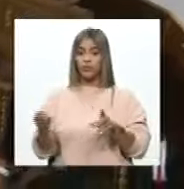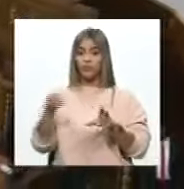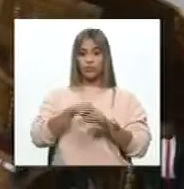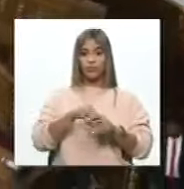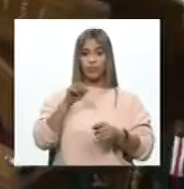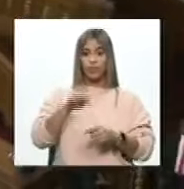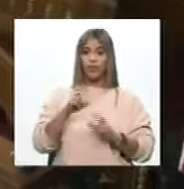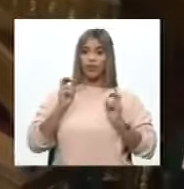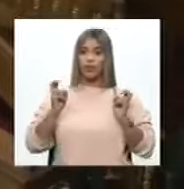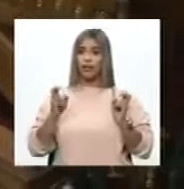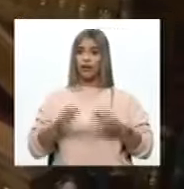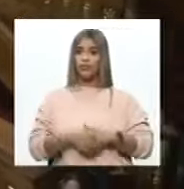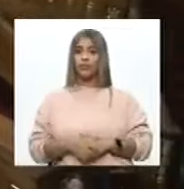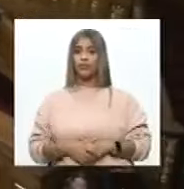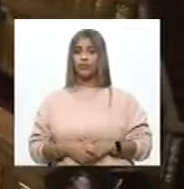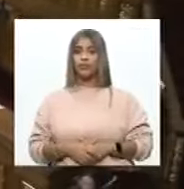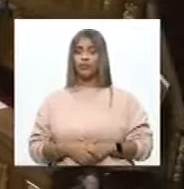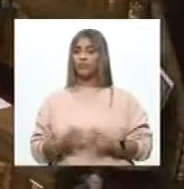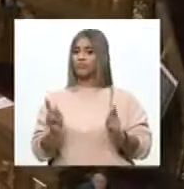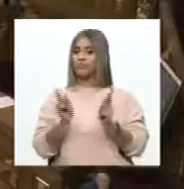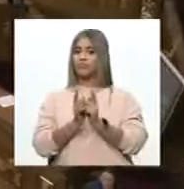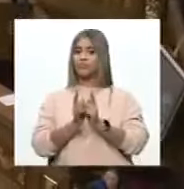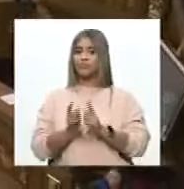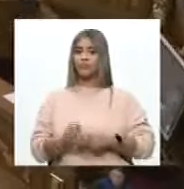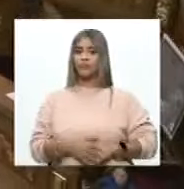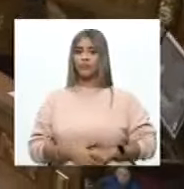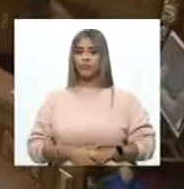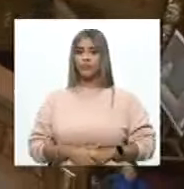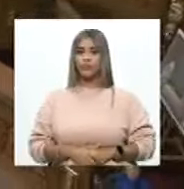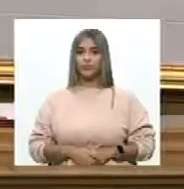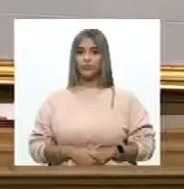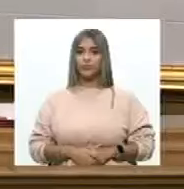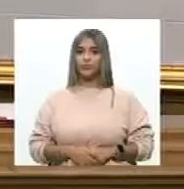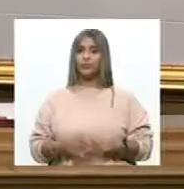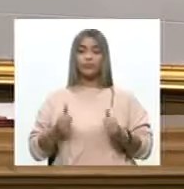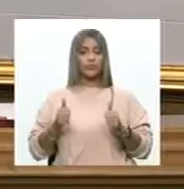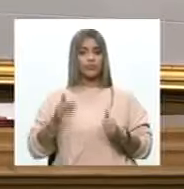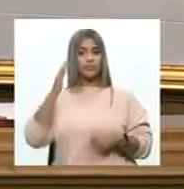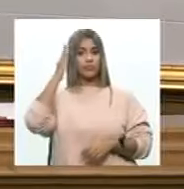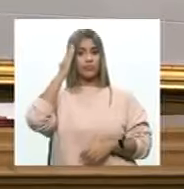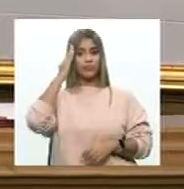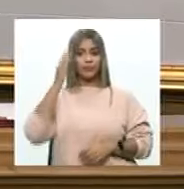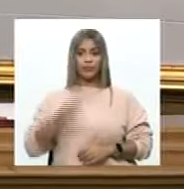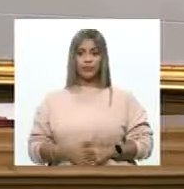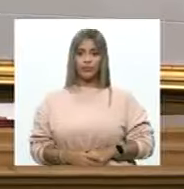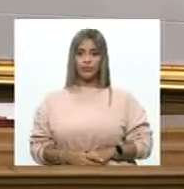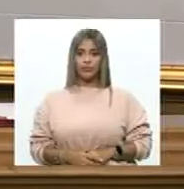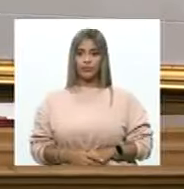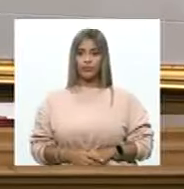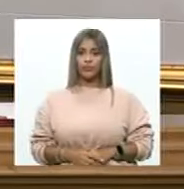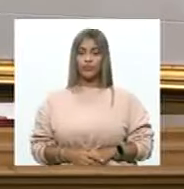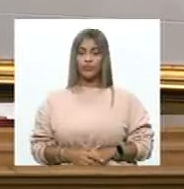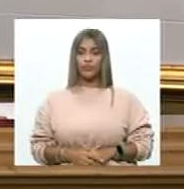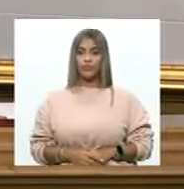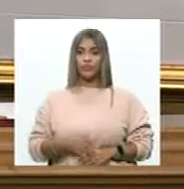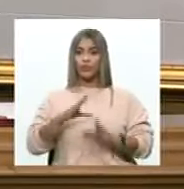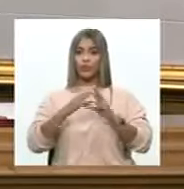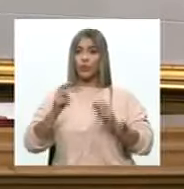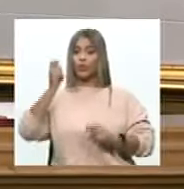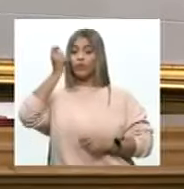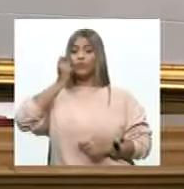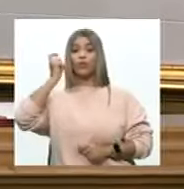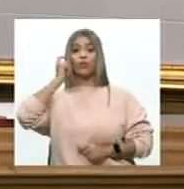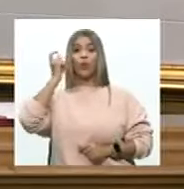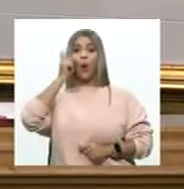este punto en el orden del día. Es todo, ciudadano presidente. Muy bien, en consideración, las honorables diputadas y